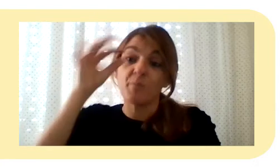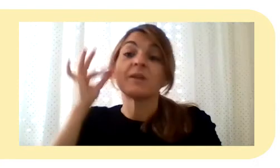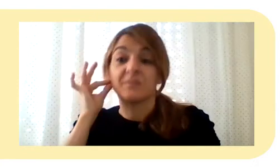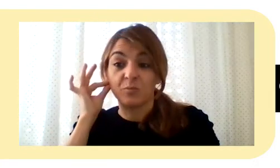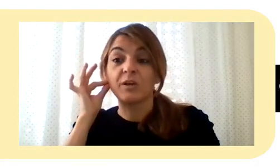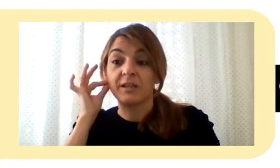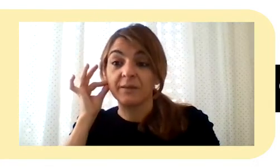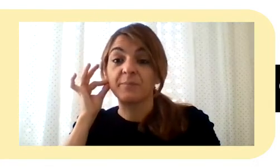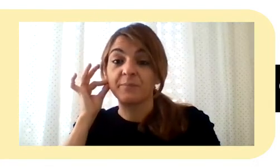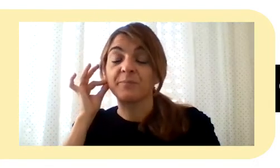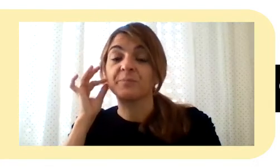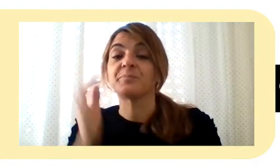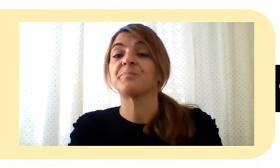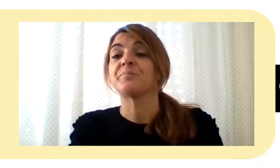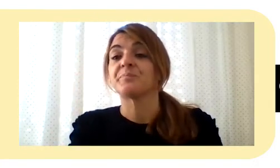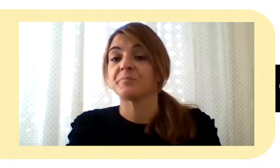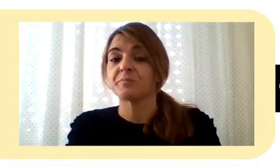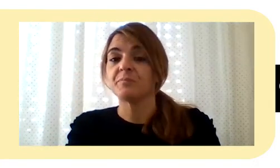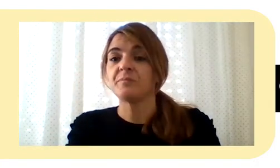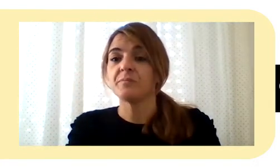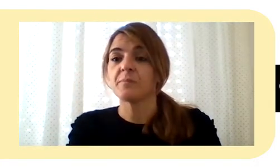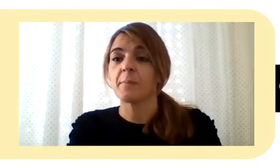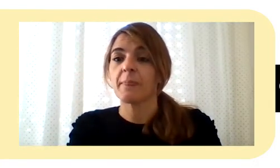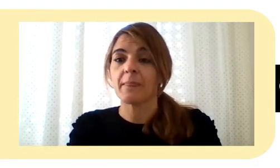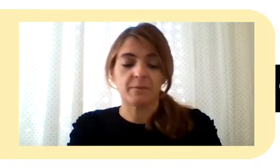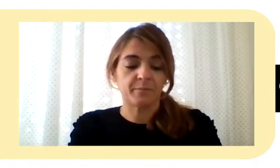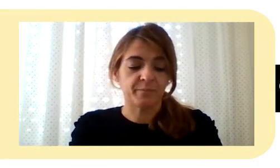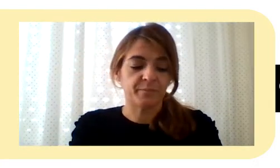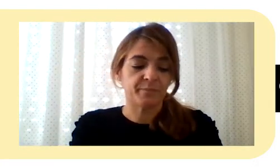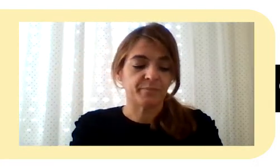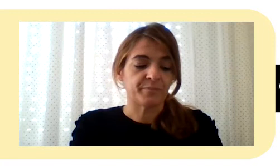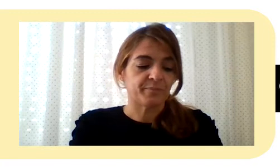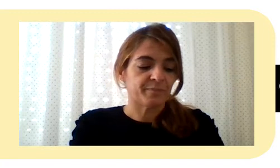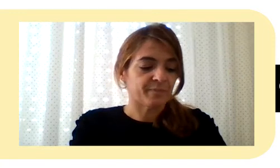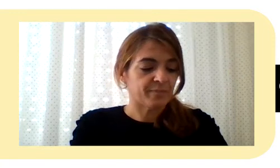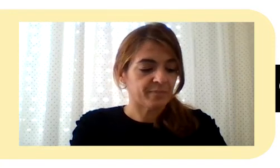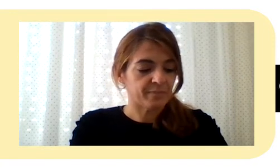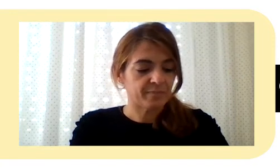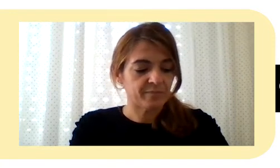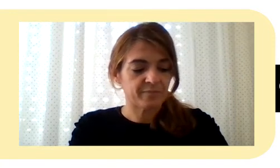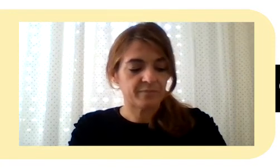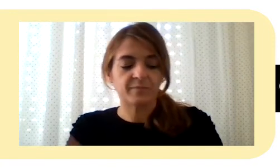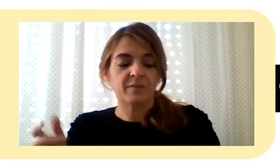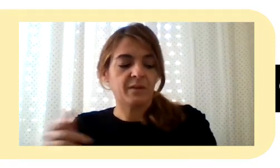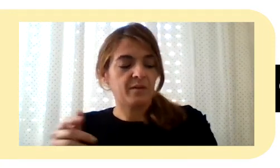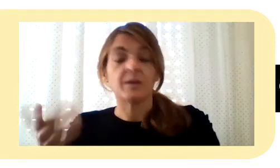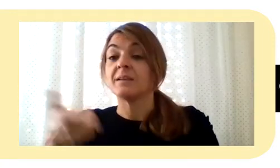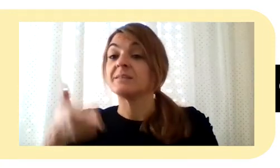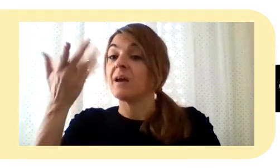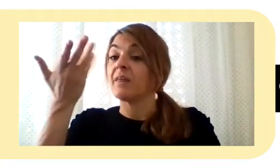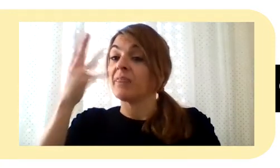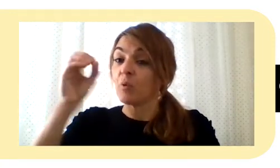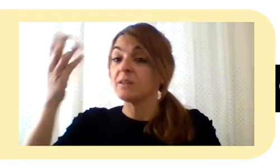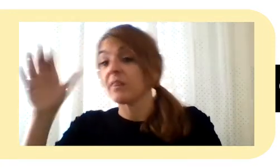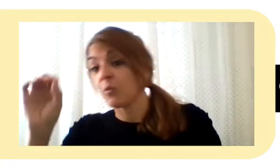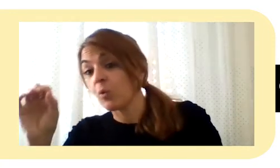tanto. Fijaros, en el mundo, en esta página web que os digo de Global Health 5050,